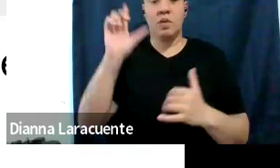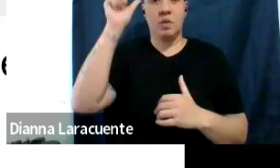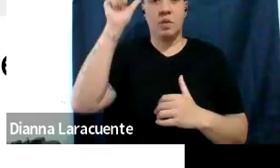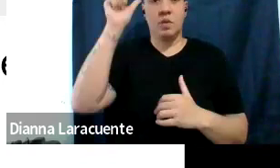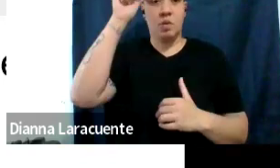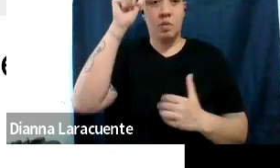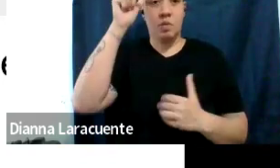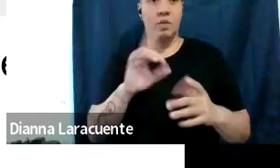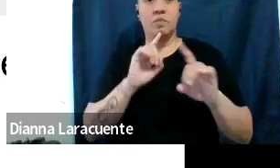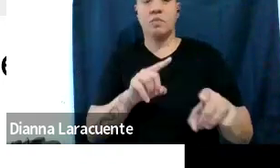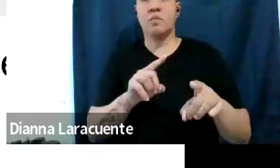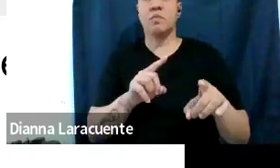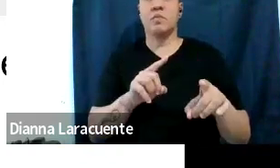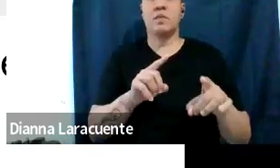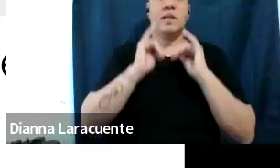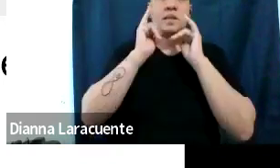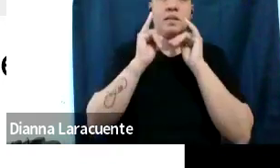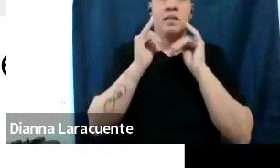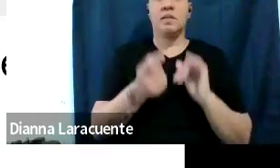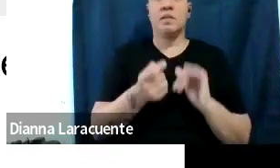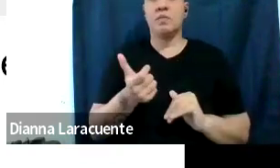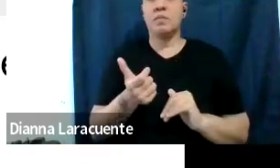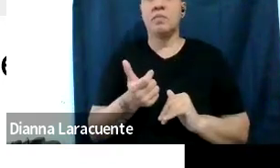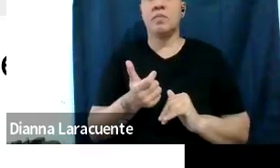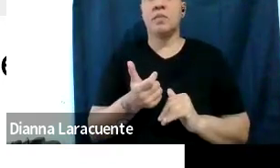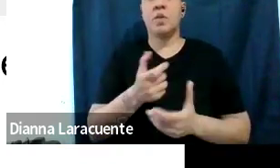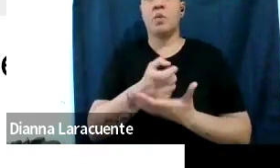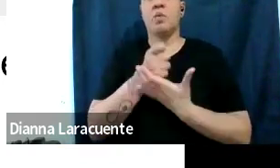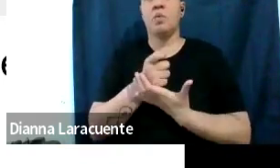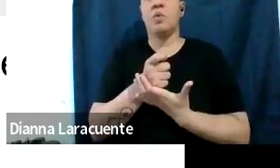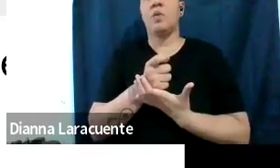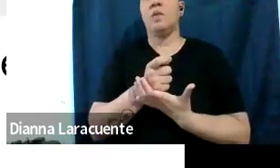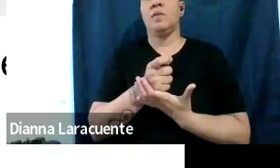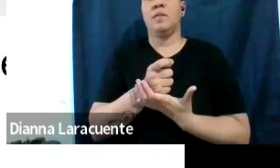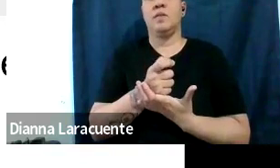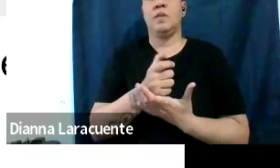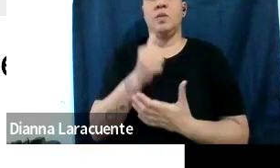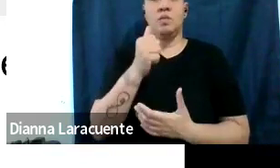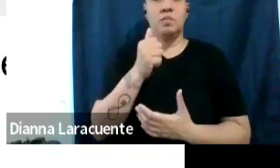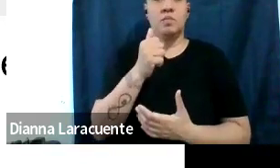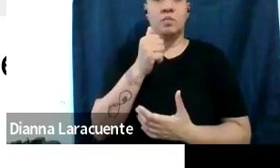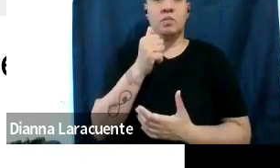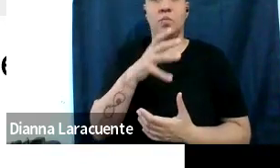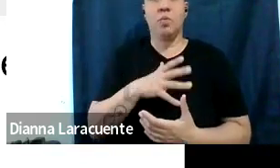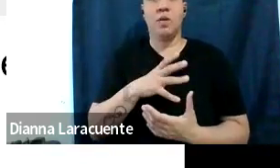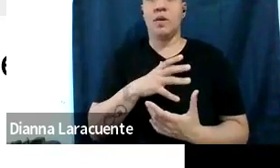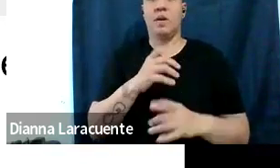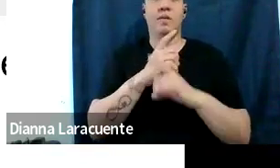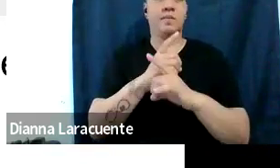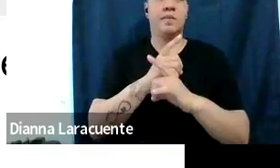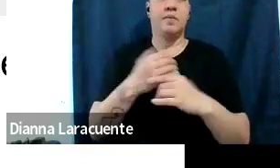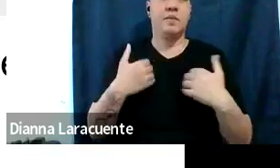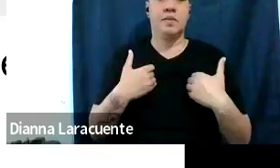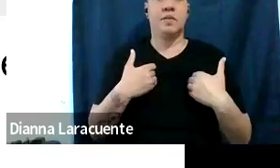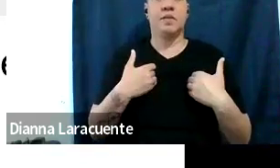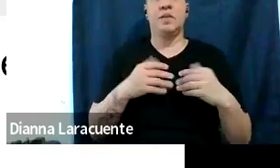la excarcelación de un guardia que disparó su revólver? Somos mujeres indefensas, ni tuvo que emigrar